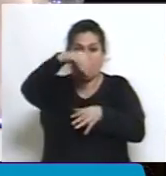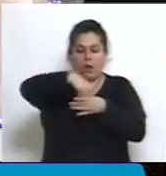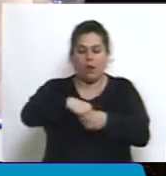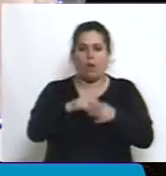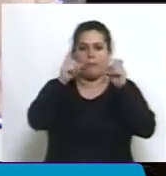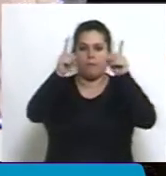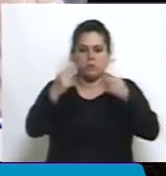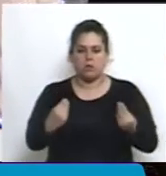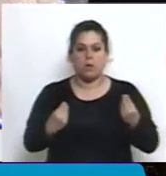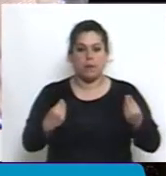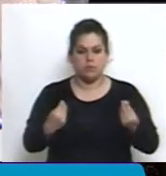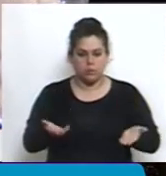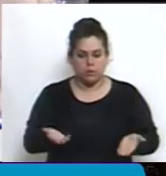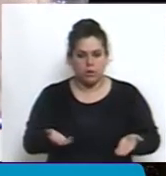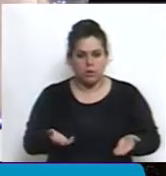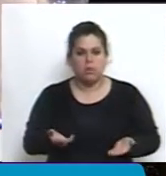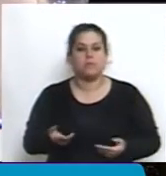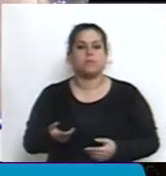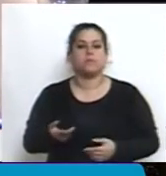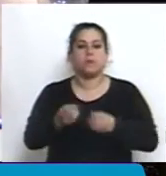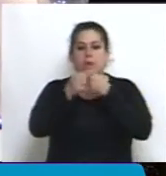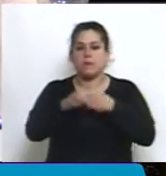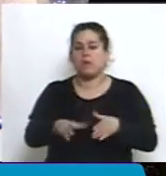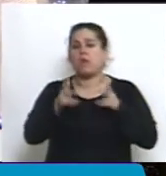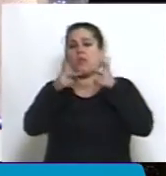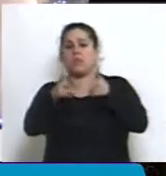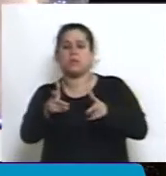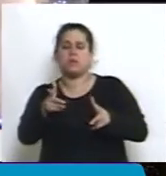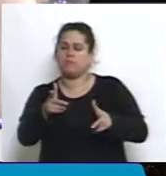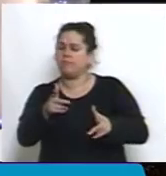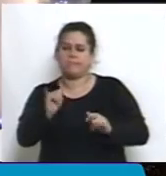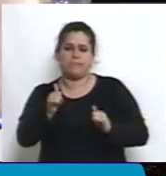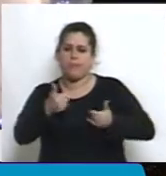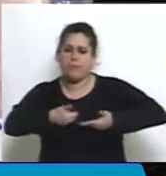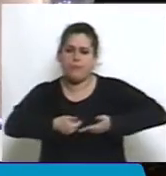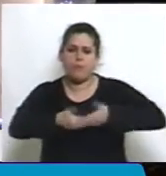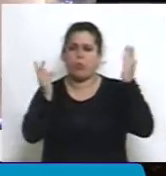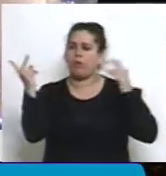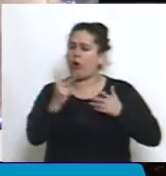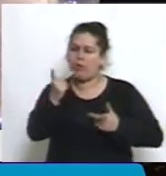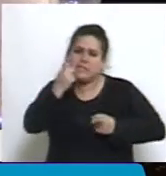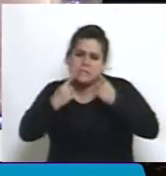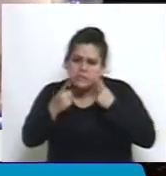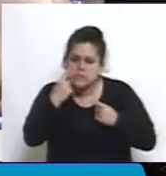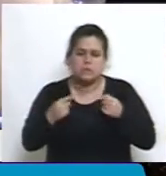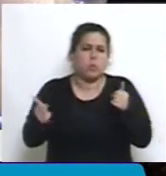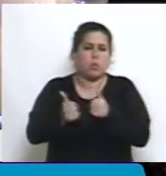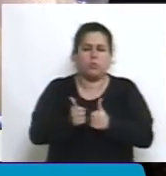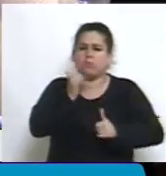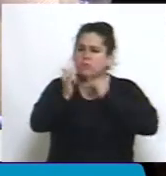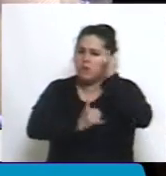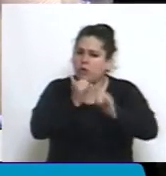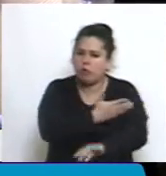profesor. Y comenzaron a decir y dijeron, vamos a hacerlo público. Y lloraron juntos y lo hicieron público.